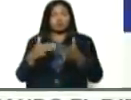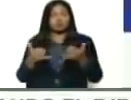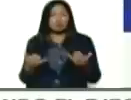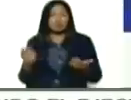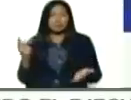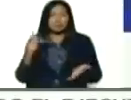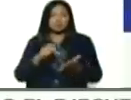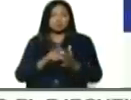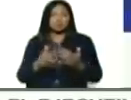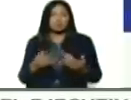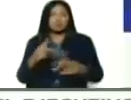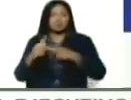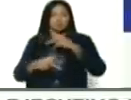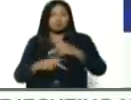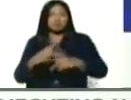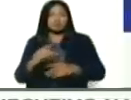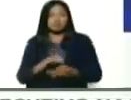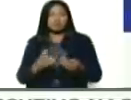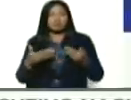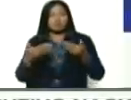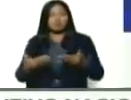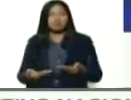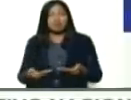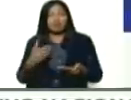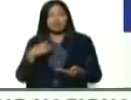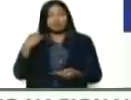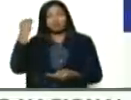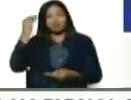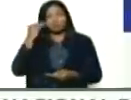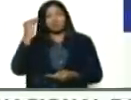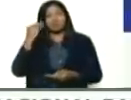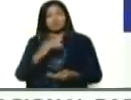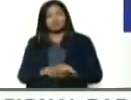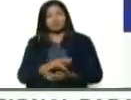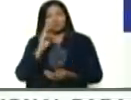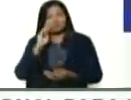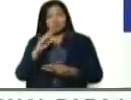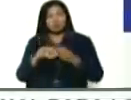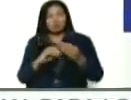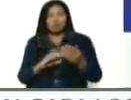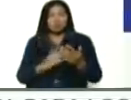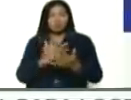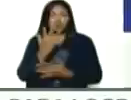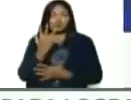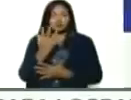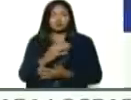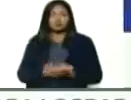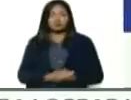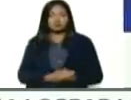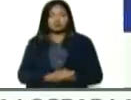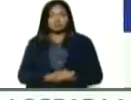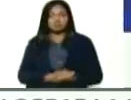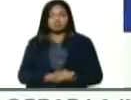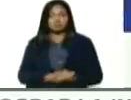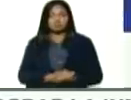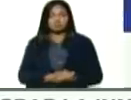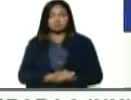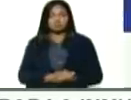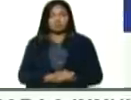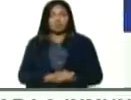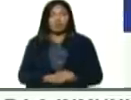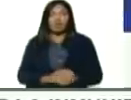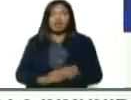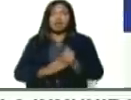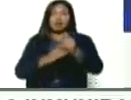participar en ese proceso de dar nuestra opinión de ver como florecen líderes y